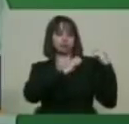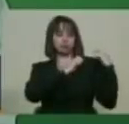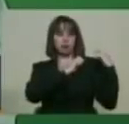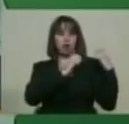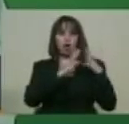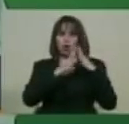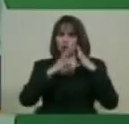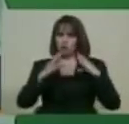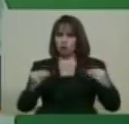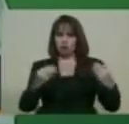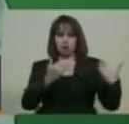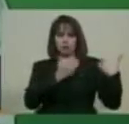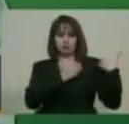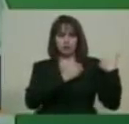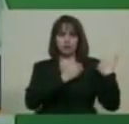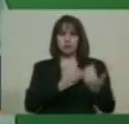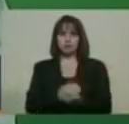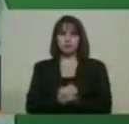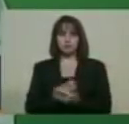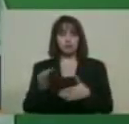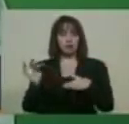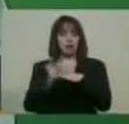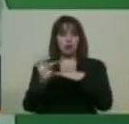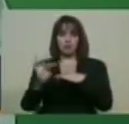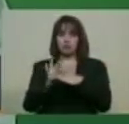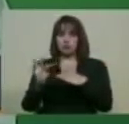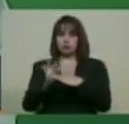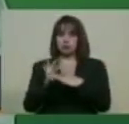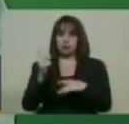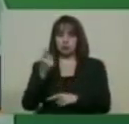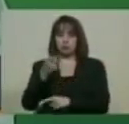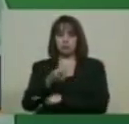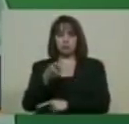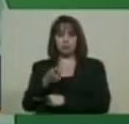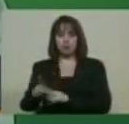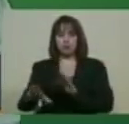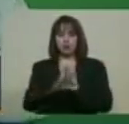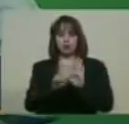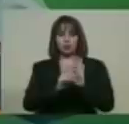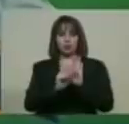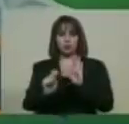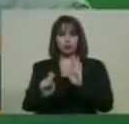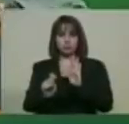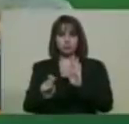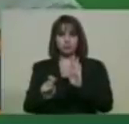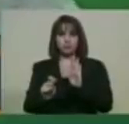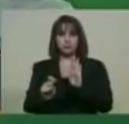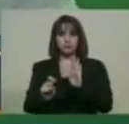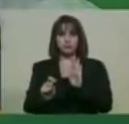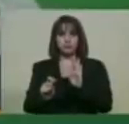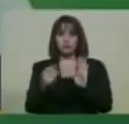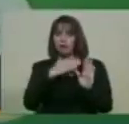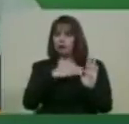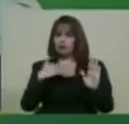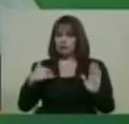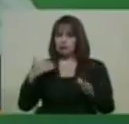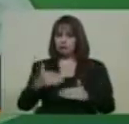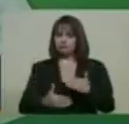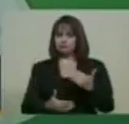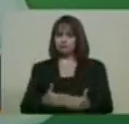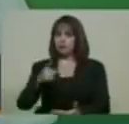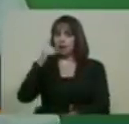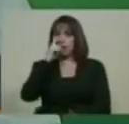responsabilidad de las funciones que me otorga la Constitución. Por eso quise cada año, hasta que